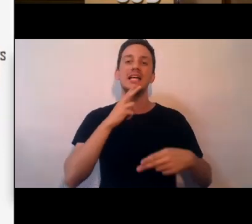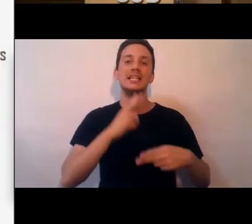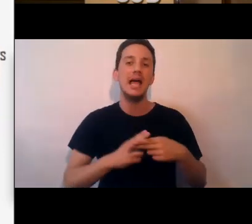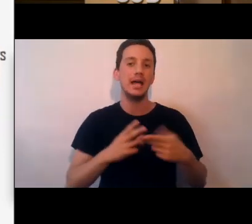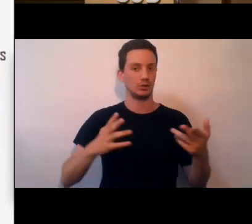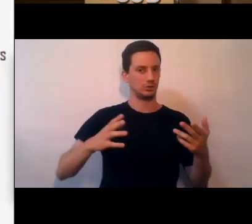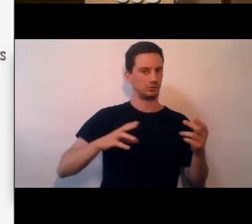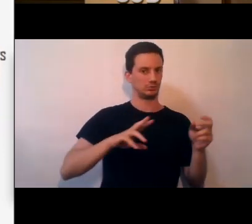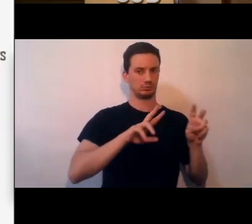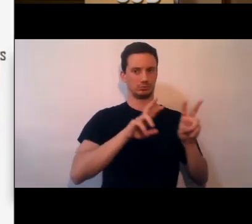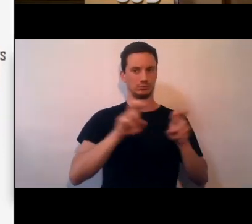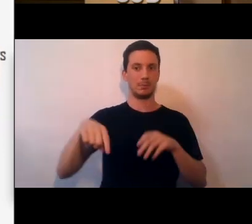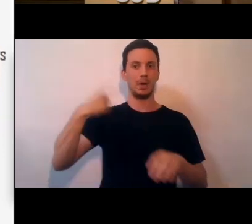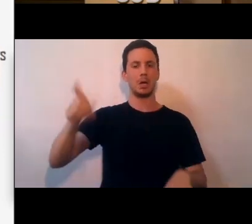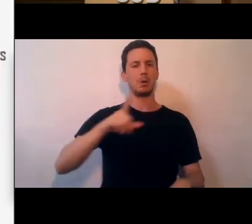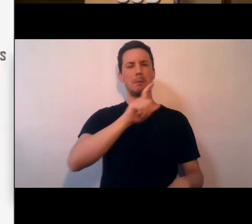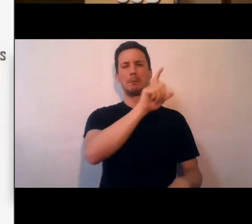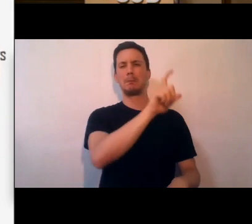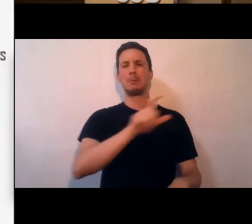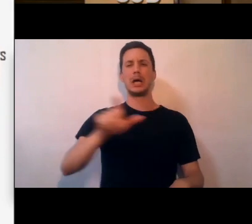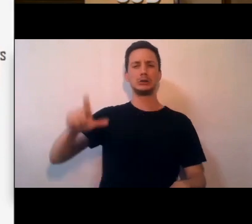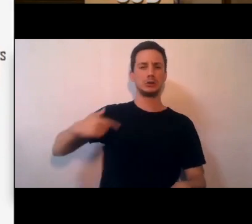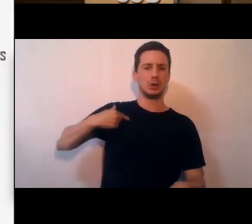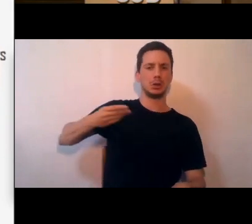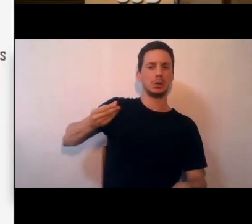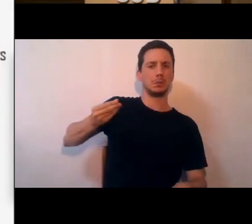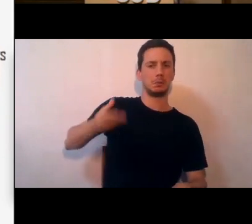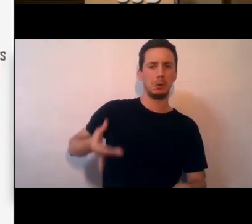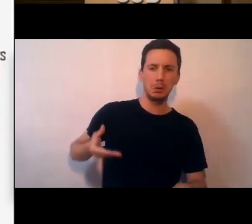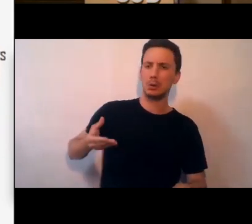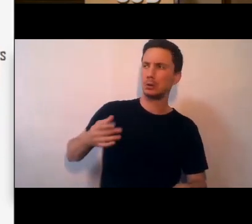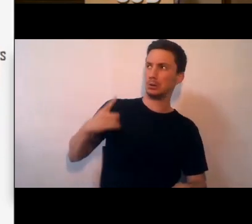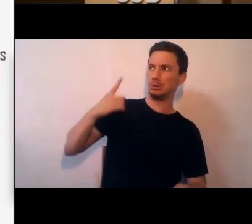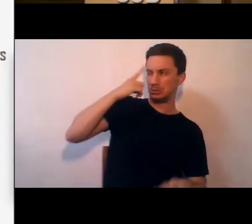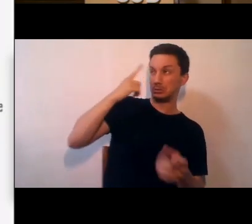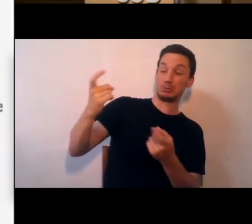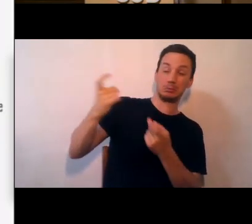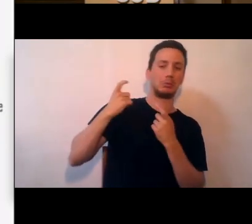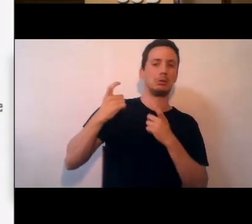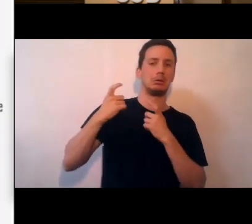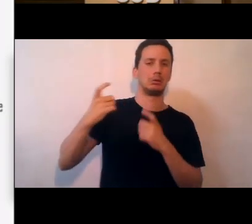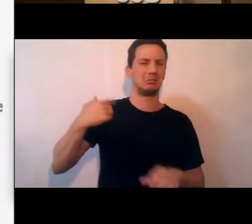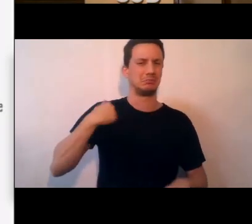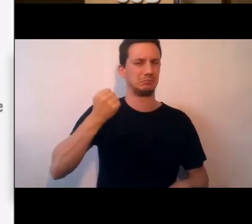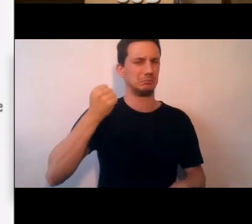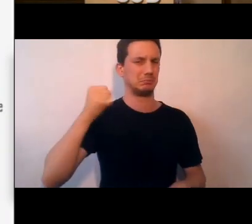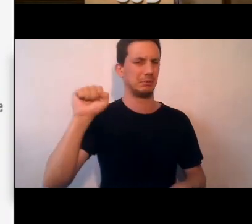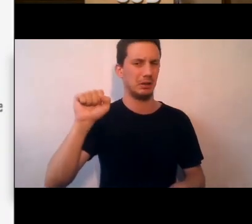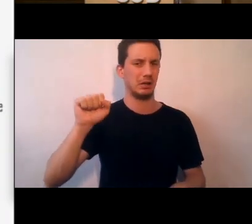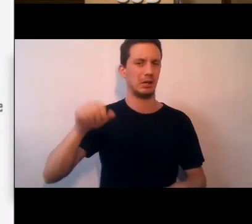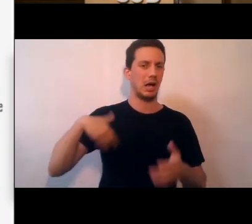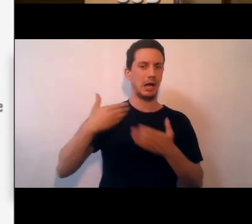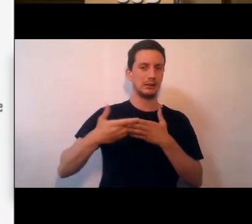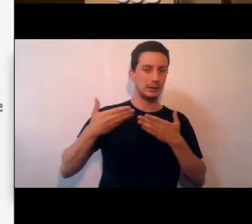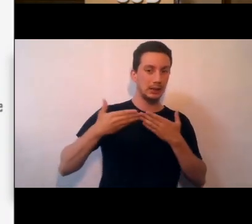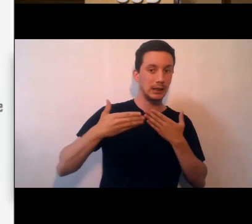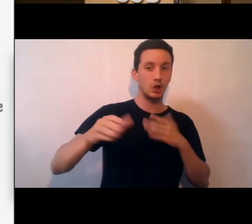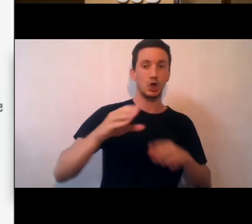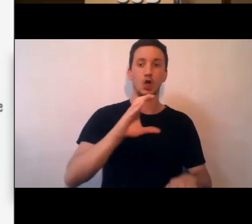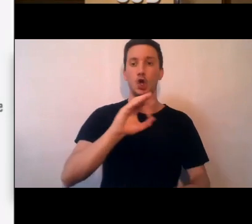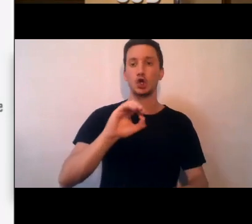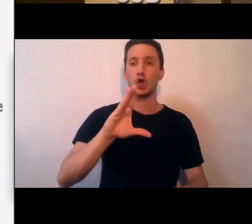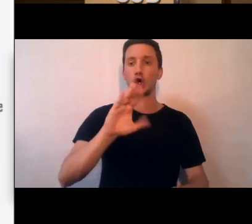alta pues no estaba muy convencida de estas recomendaciones y no hicieron caso, hasta que Coco Chanel vino